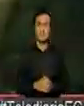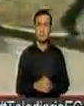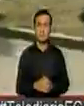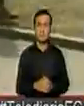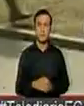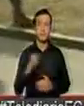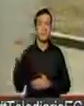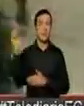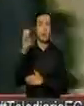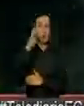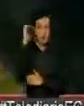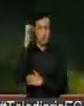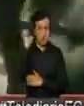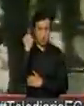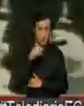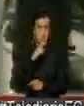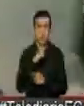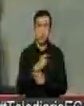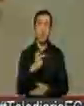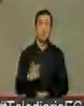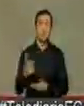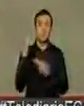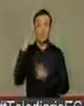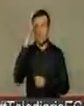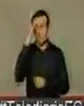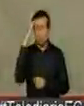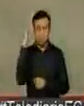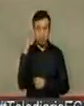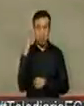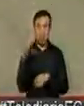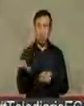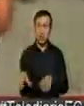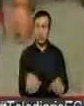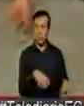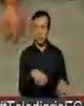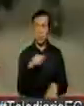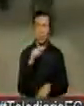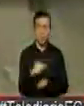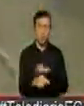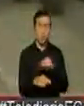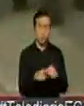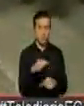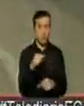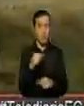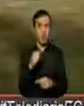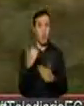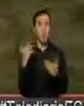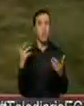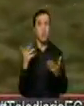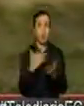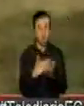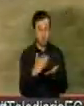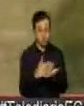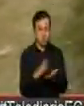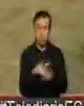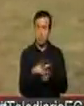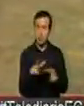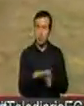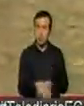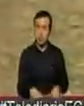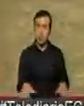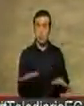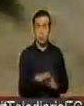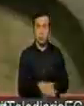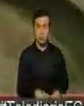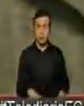El estado de excepción permite que Fuerzas Armadas y Policía Nacional actúen con el uso progresivo de la fuerza, en este caso para despejar las vías que están bloqueadas